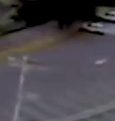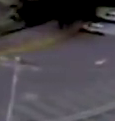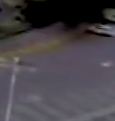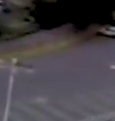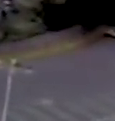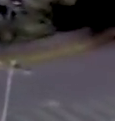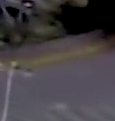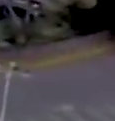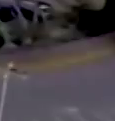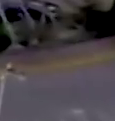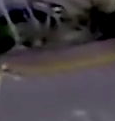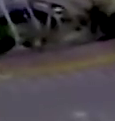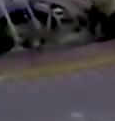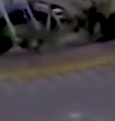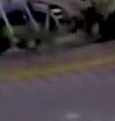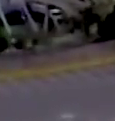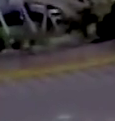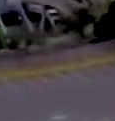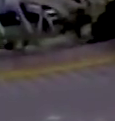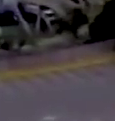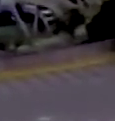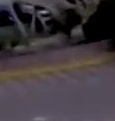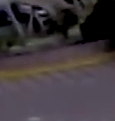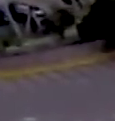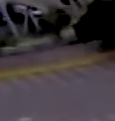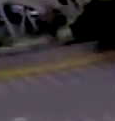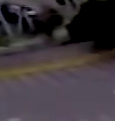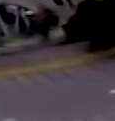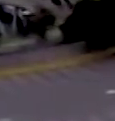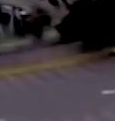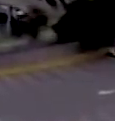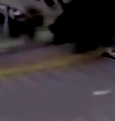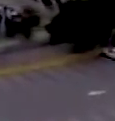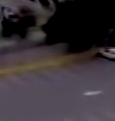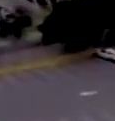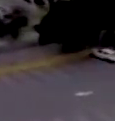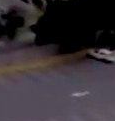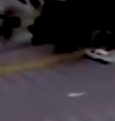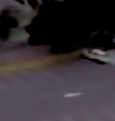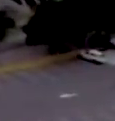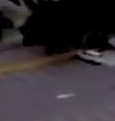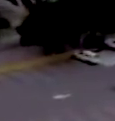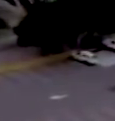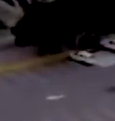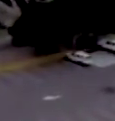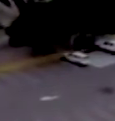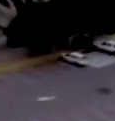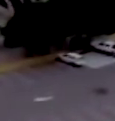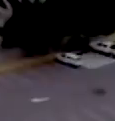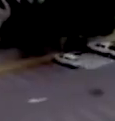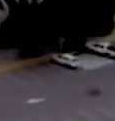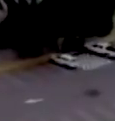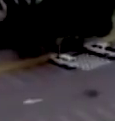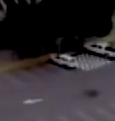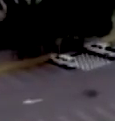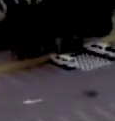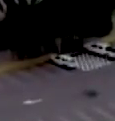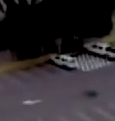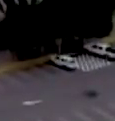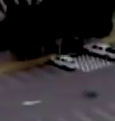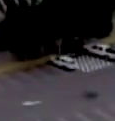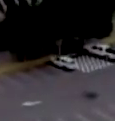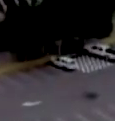6.000 médicos integrales comunitarios. Ha dado importante información en beneficio de los